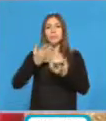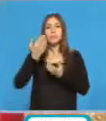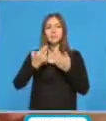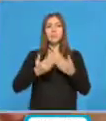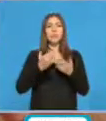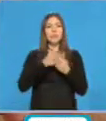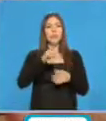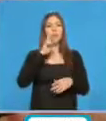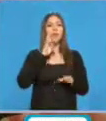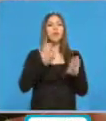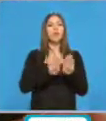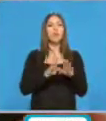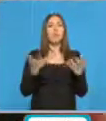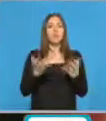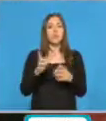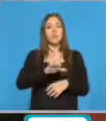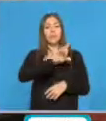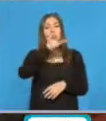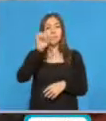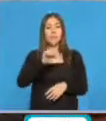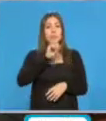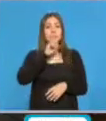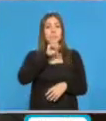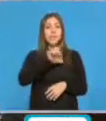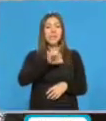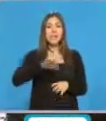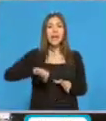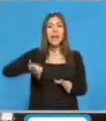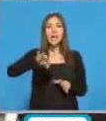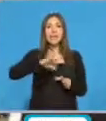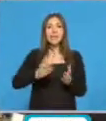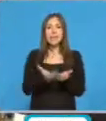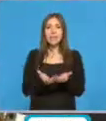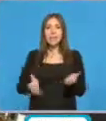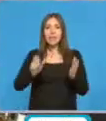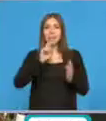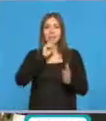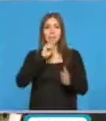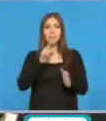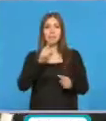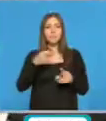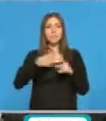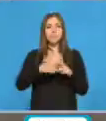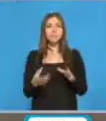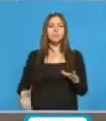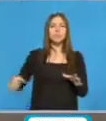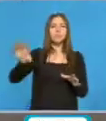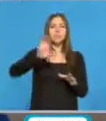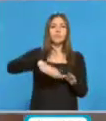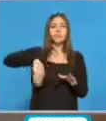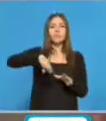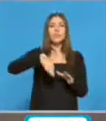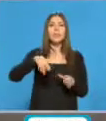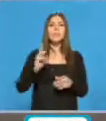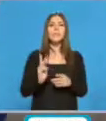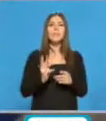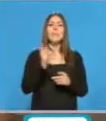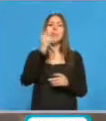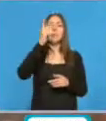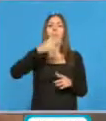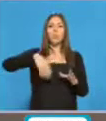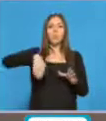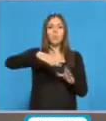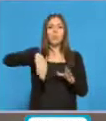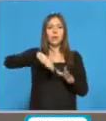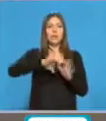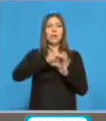chequen el procedimiento. Ahora, en ese mismo aceite, en ese mismo caso, lo que voy a hacer va a ser empezar a saltear mis verduras. Uy, qué rico. En